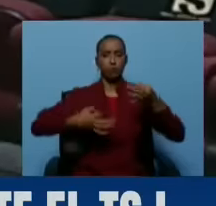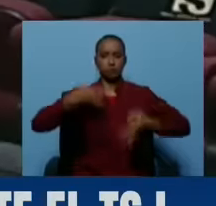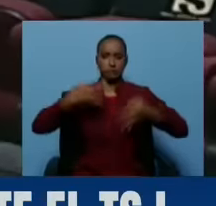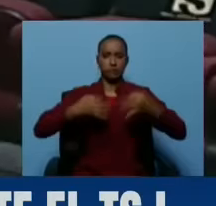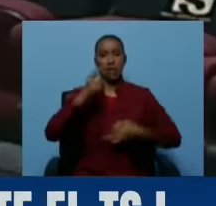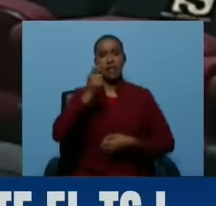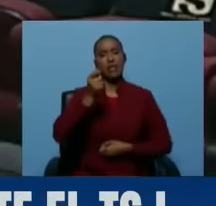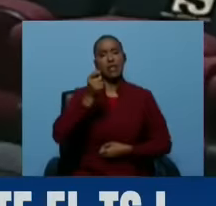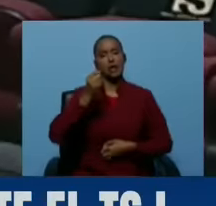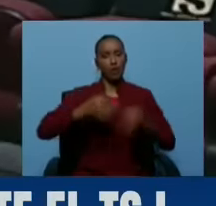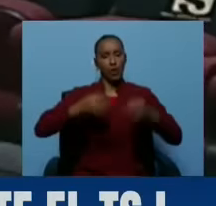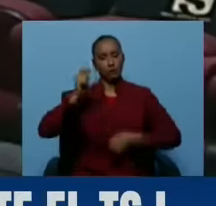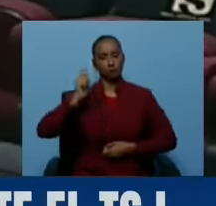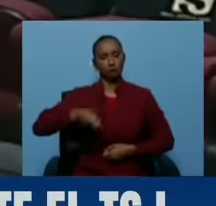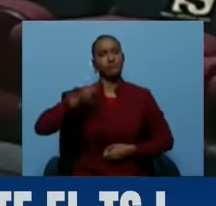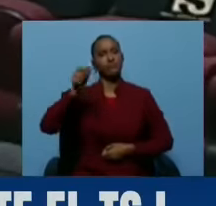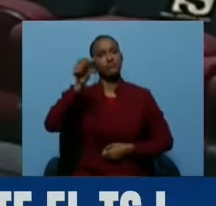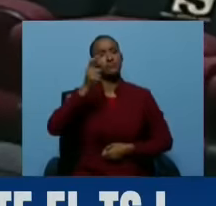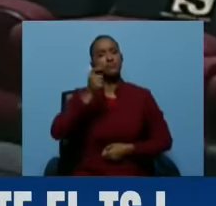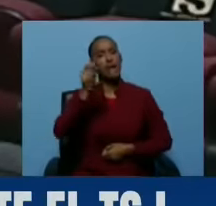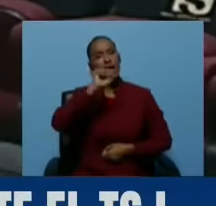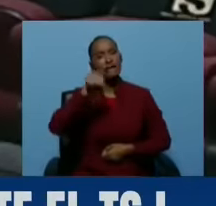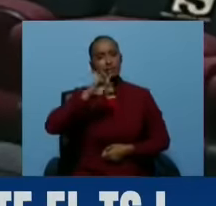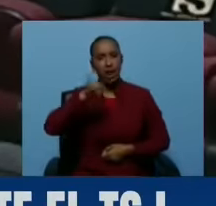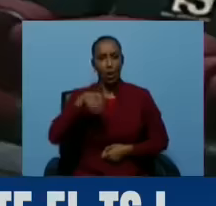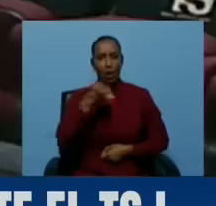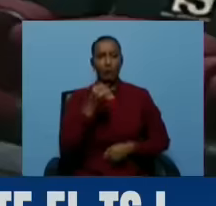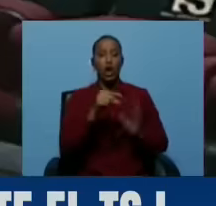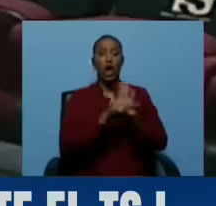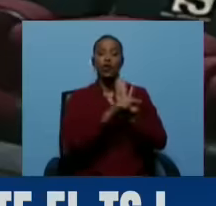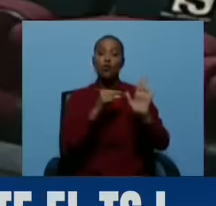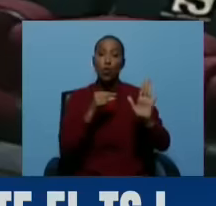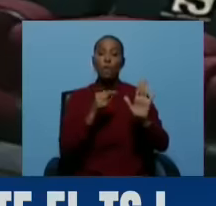este máximo tribunal. Expediente número